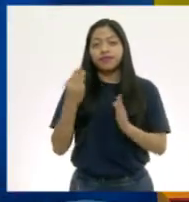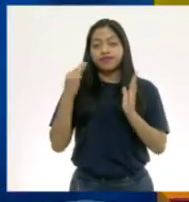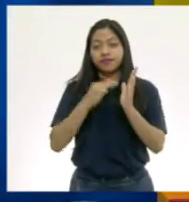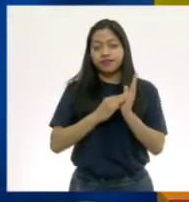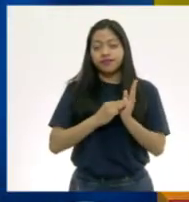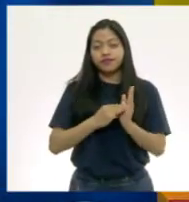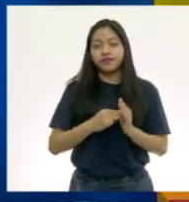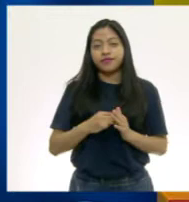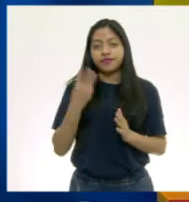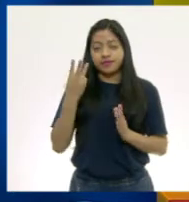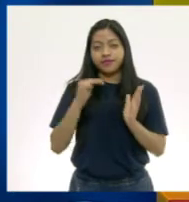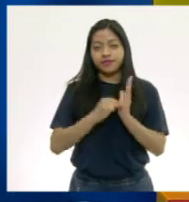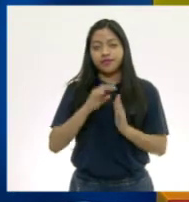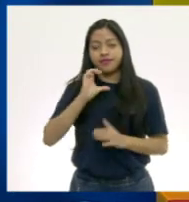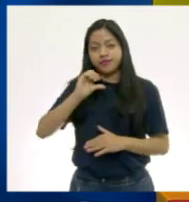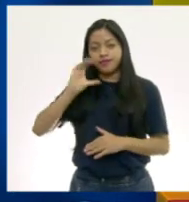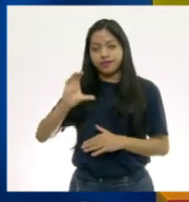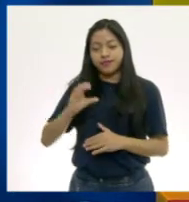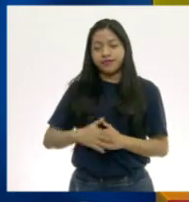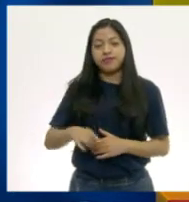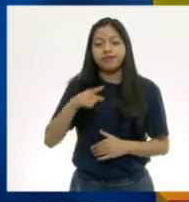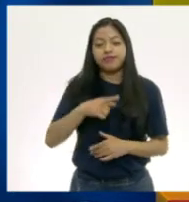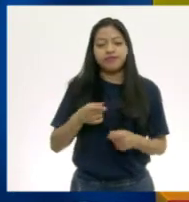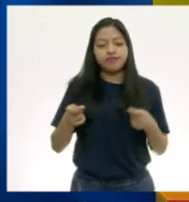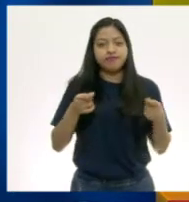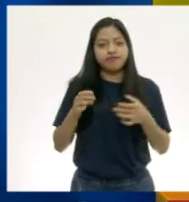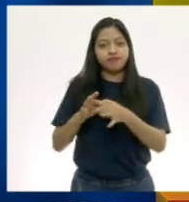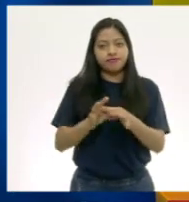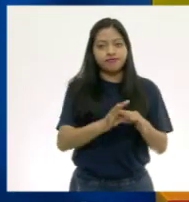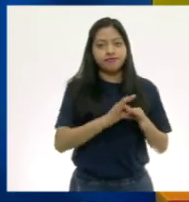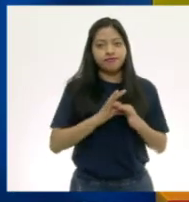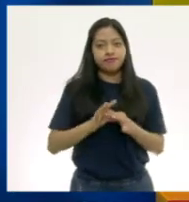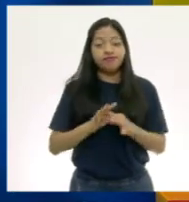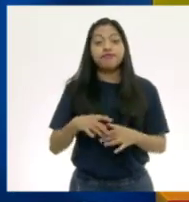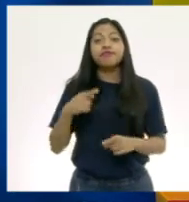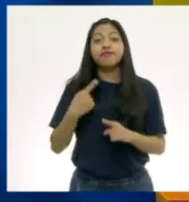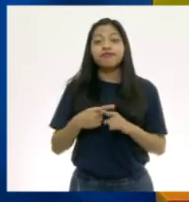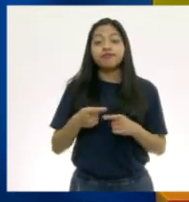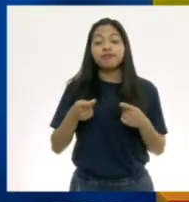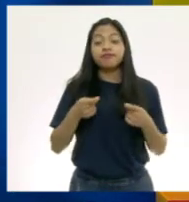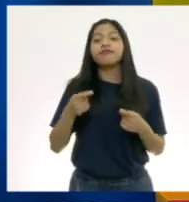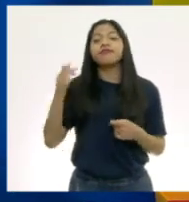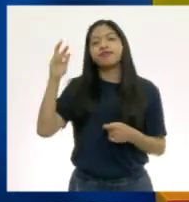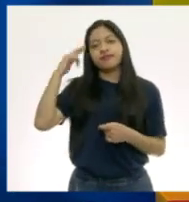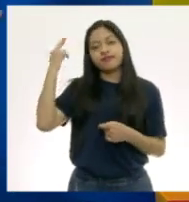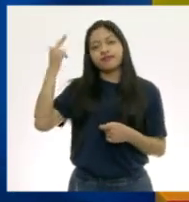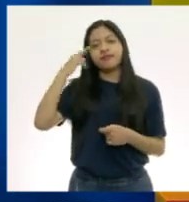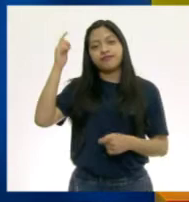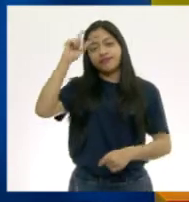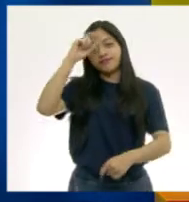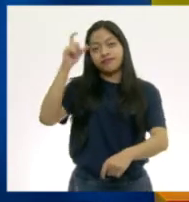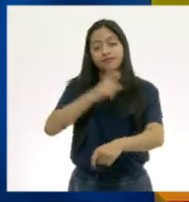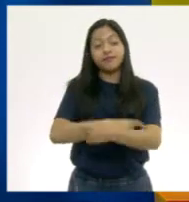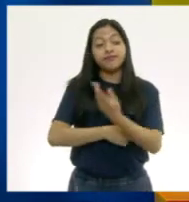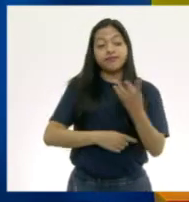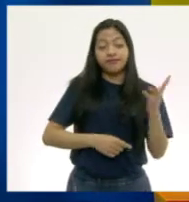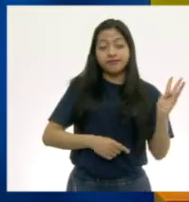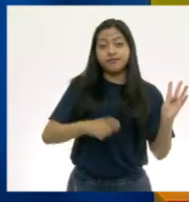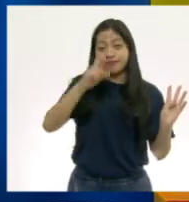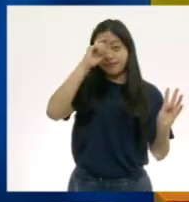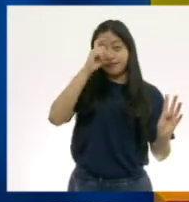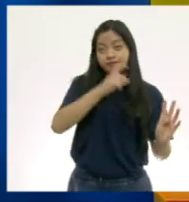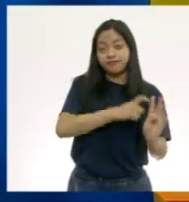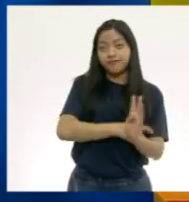a.C., estuvo fuertemente centralizado y unificado bajo la autoridad del faraón, que para los egipcios era como